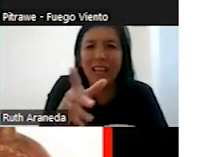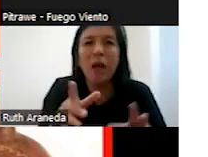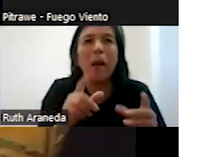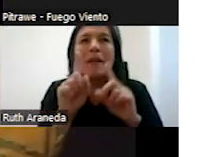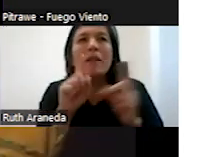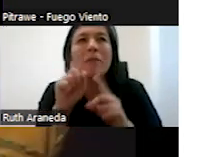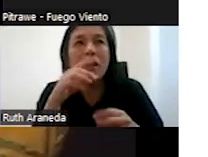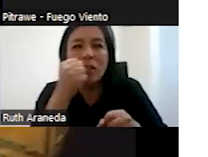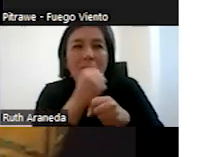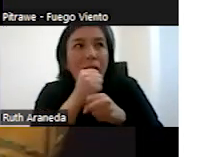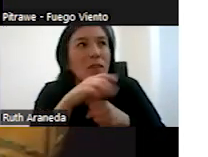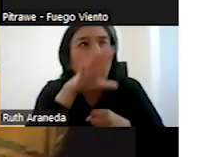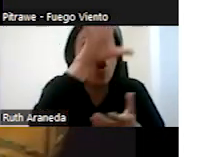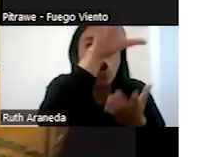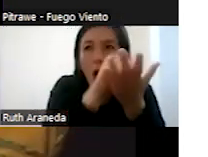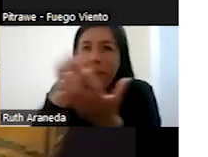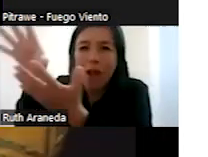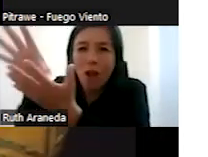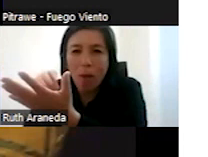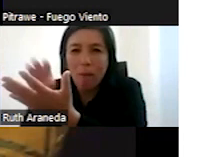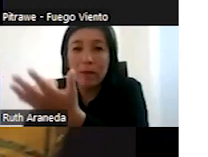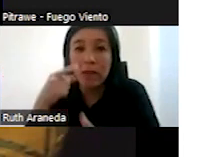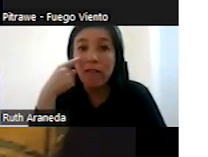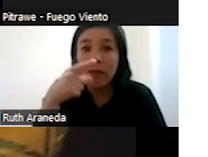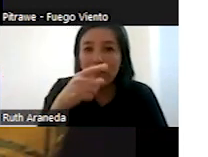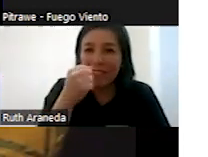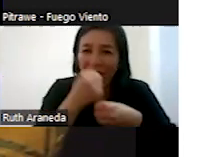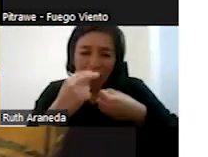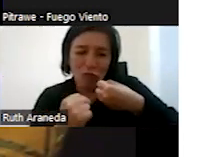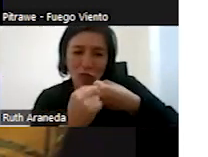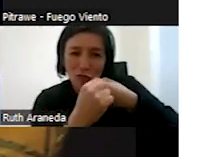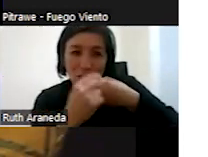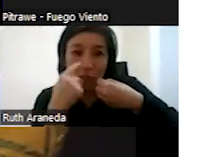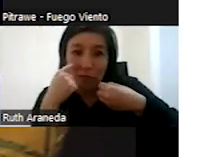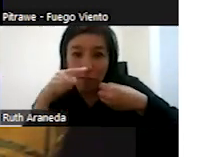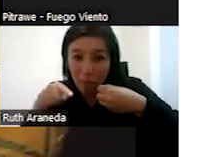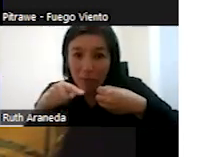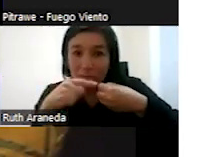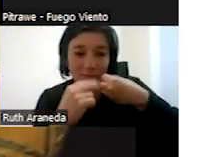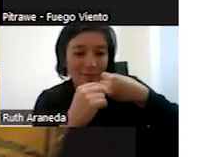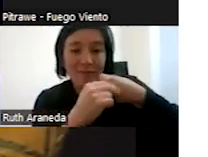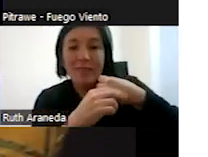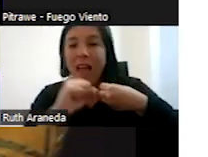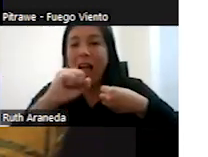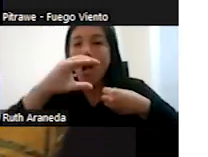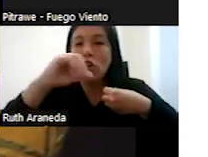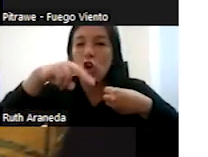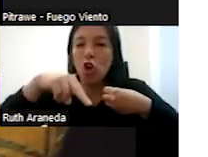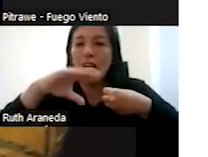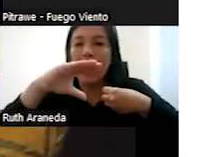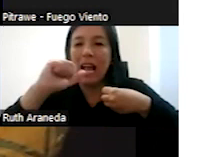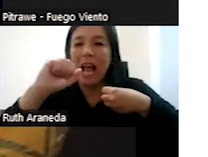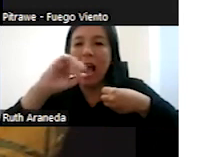sistema. Y de hecho, eso se ve en la cerámica. Ahí hay cerámica a la izquierda, cerámica Aconcagua, hecha por mano Aconcagua, con la